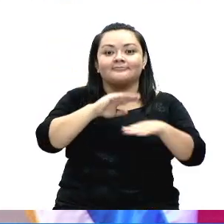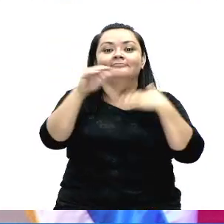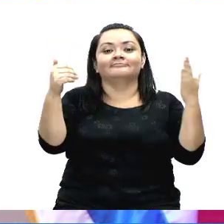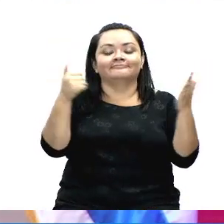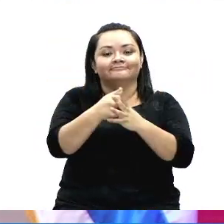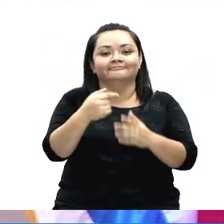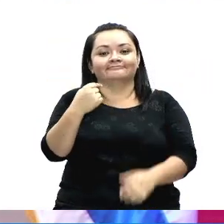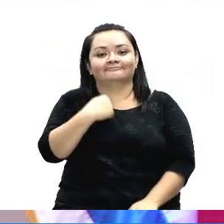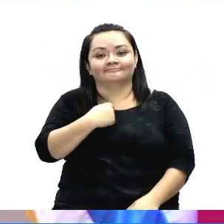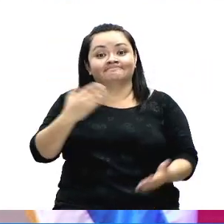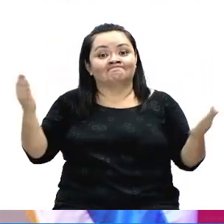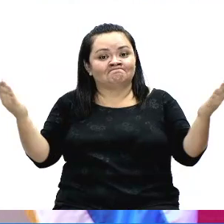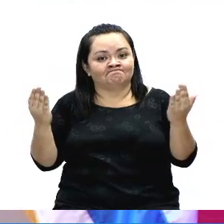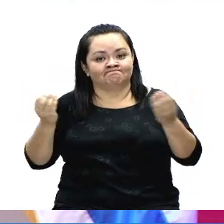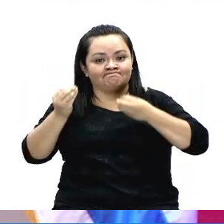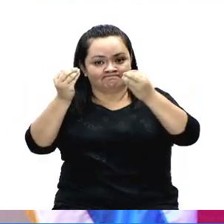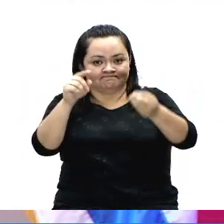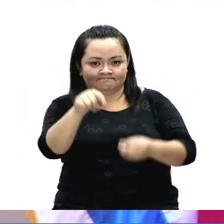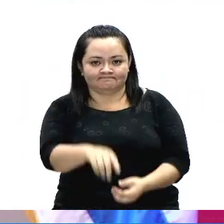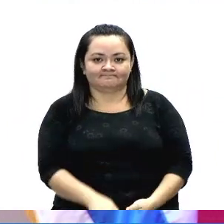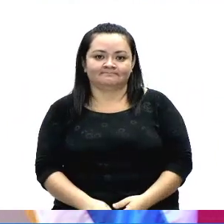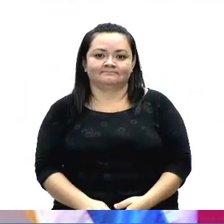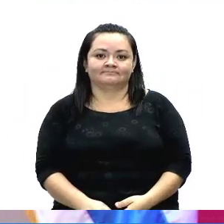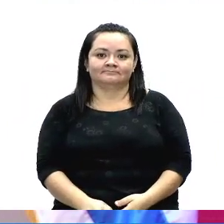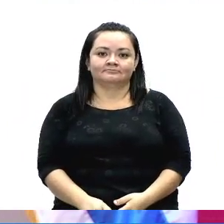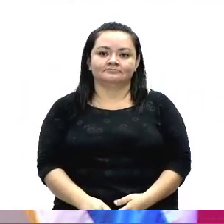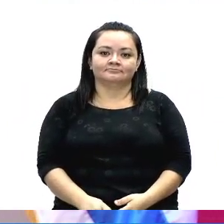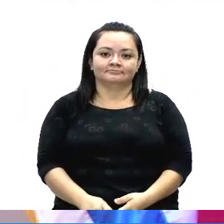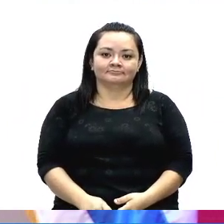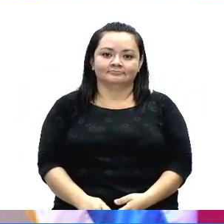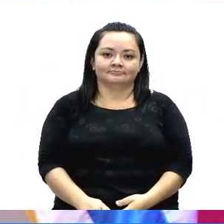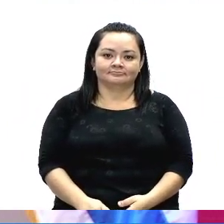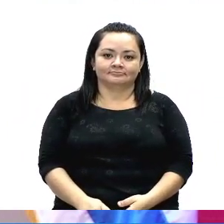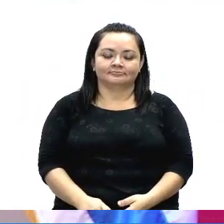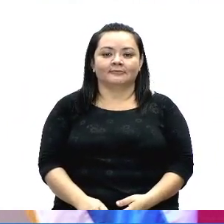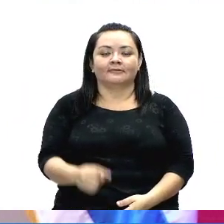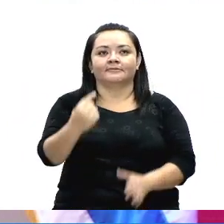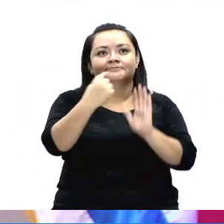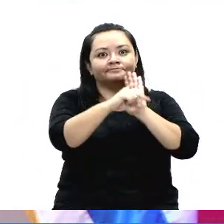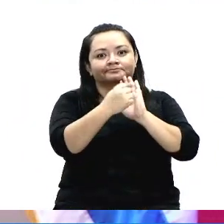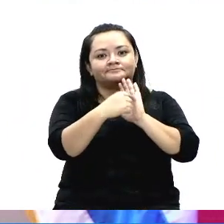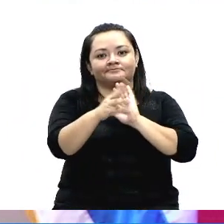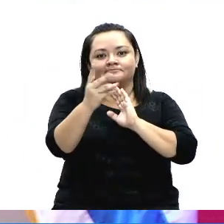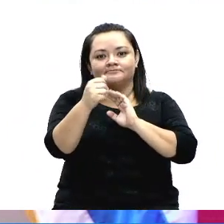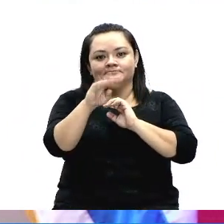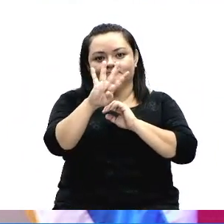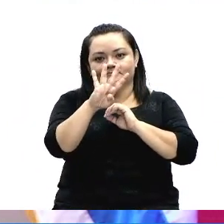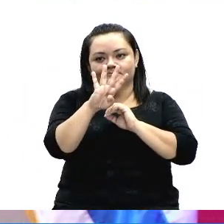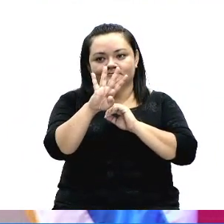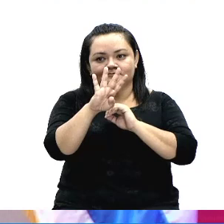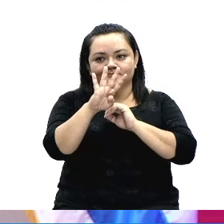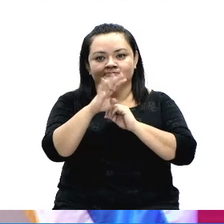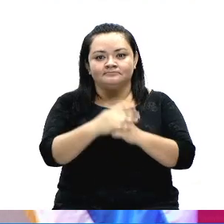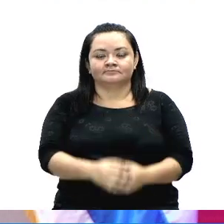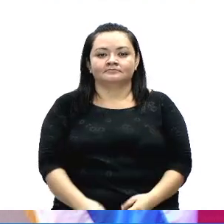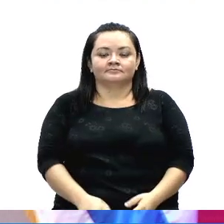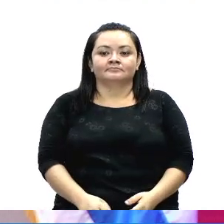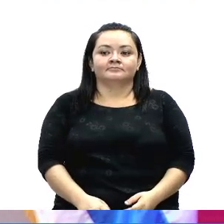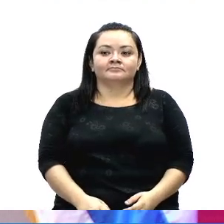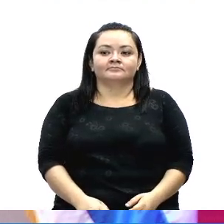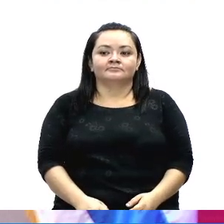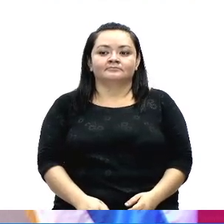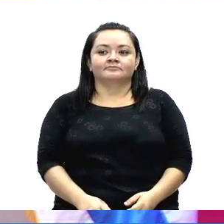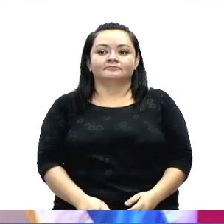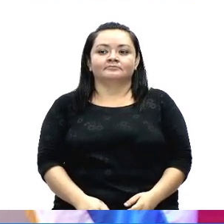yo he hecho por ti mire el versículo número 4 vosotros